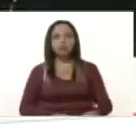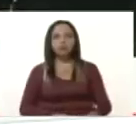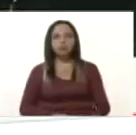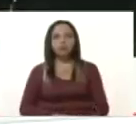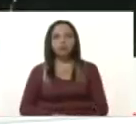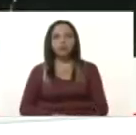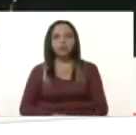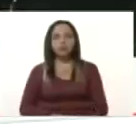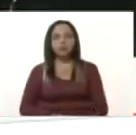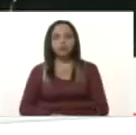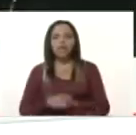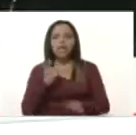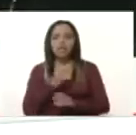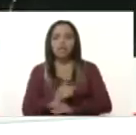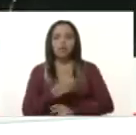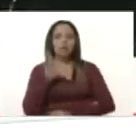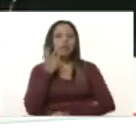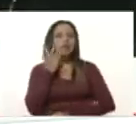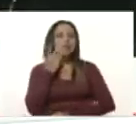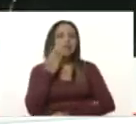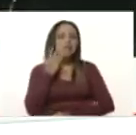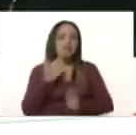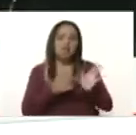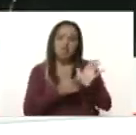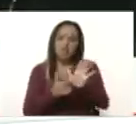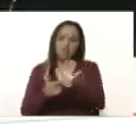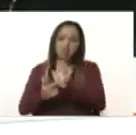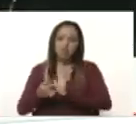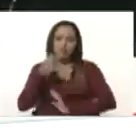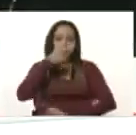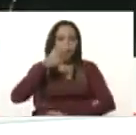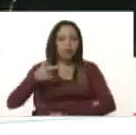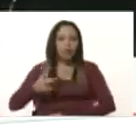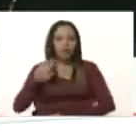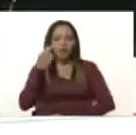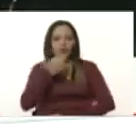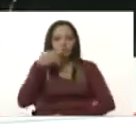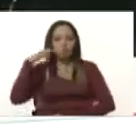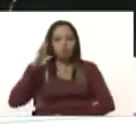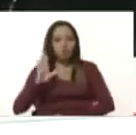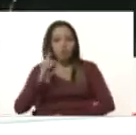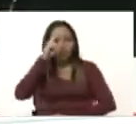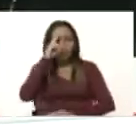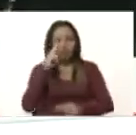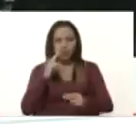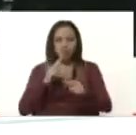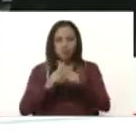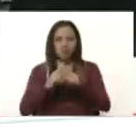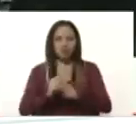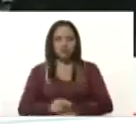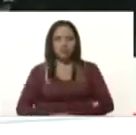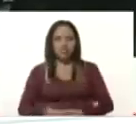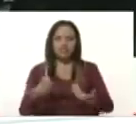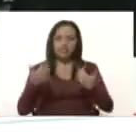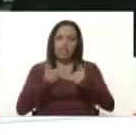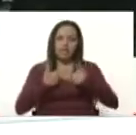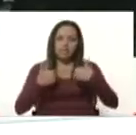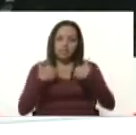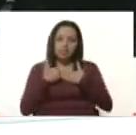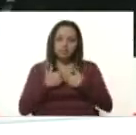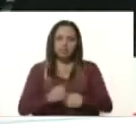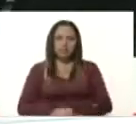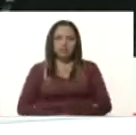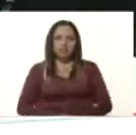Tomemos ejemplo del pueblo en su compromiso, en su honestidad, en su sacrificio, en